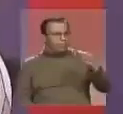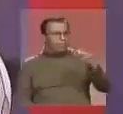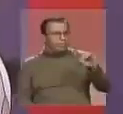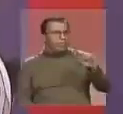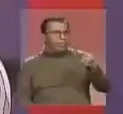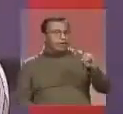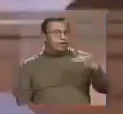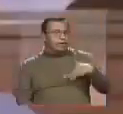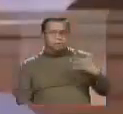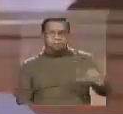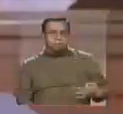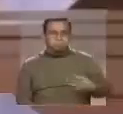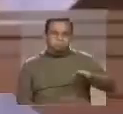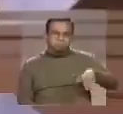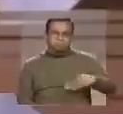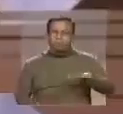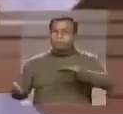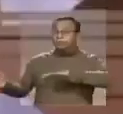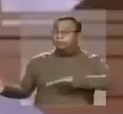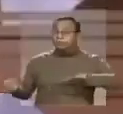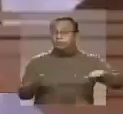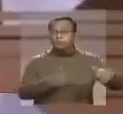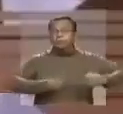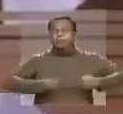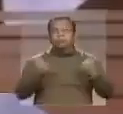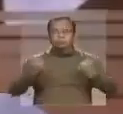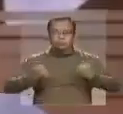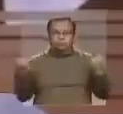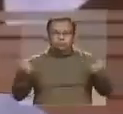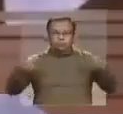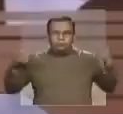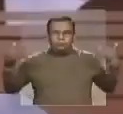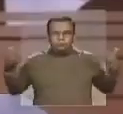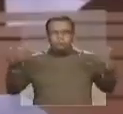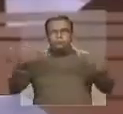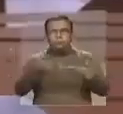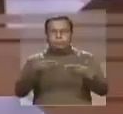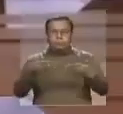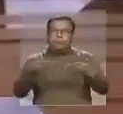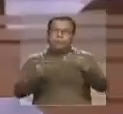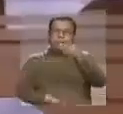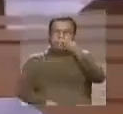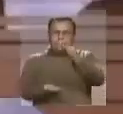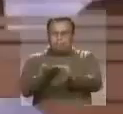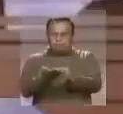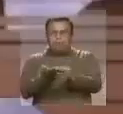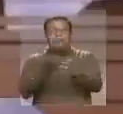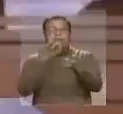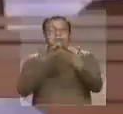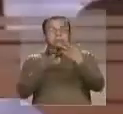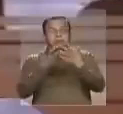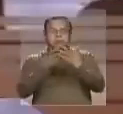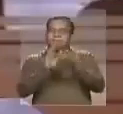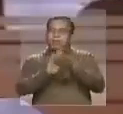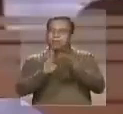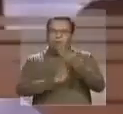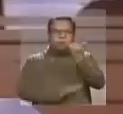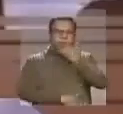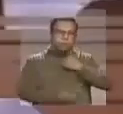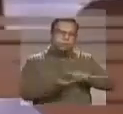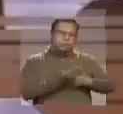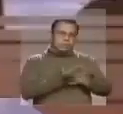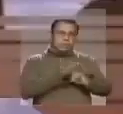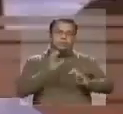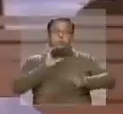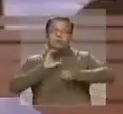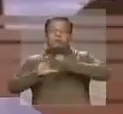nuestras vidas. Seguimos hablando de Bogotá, ese es nuestro foco, pues por ser capital, un sistema de comunicación pública de